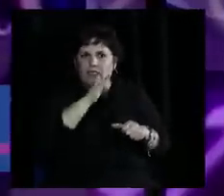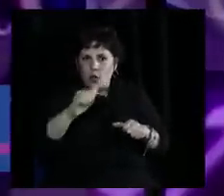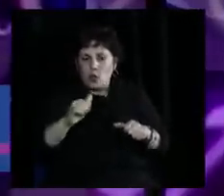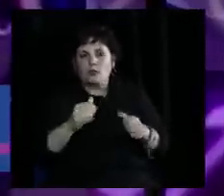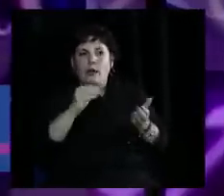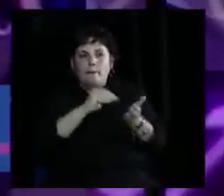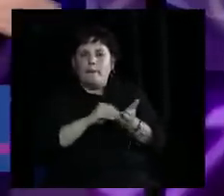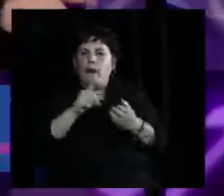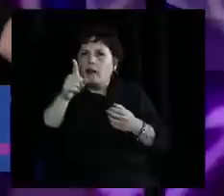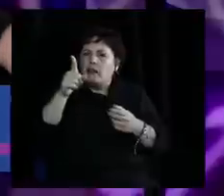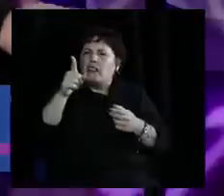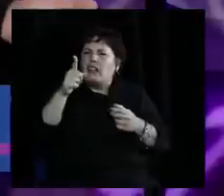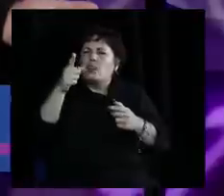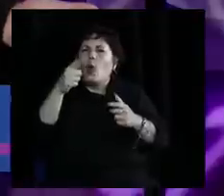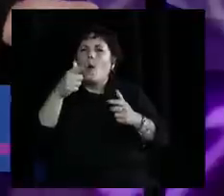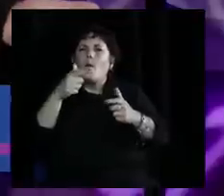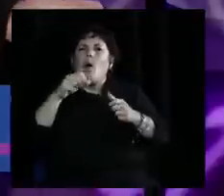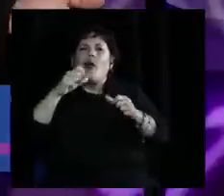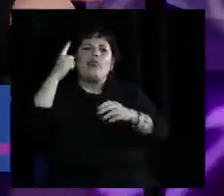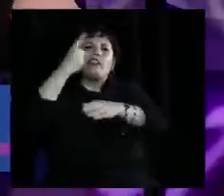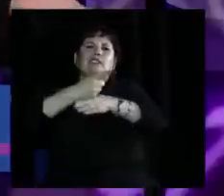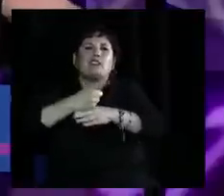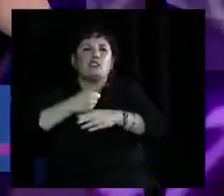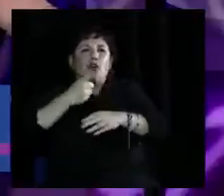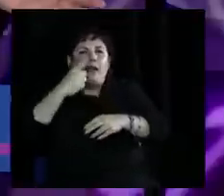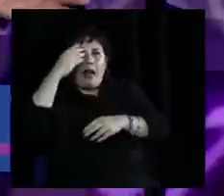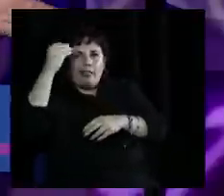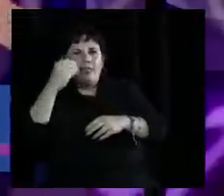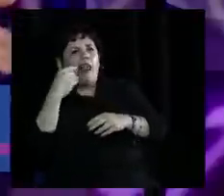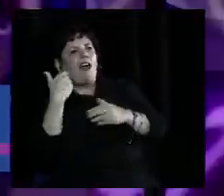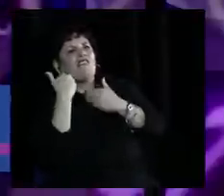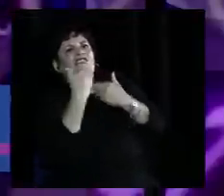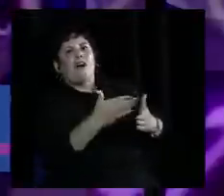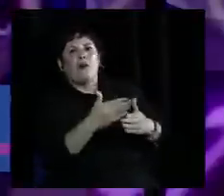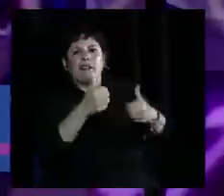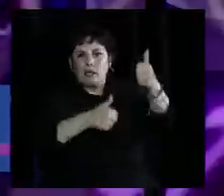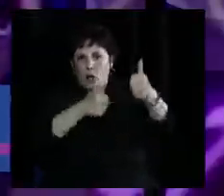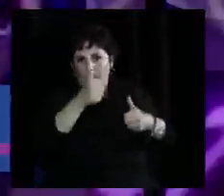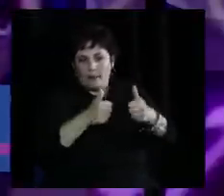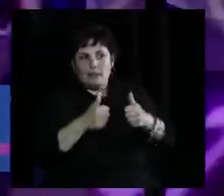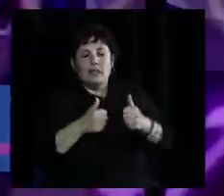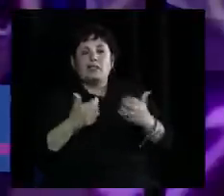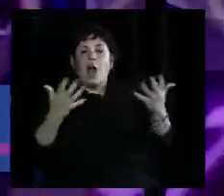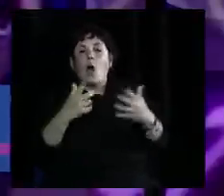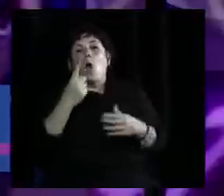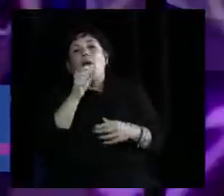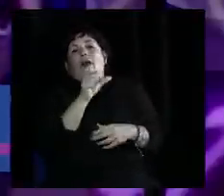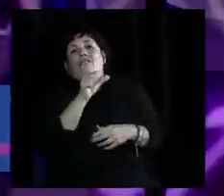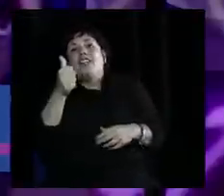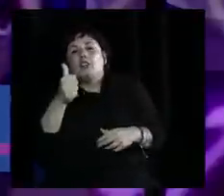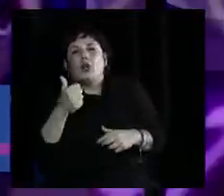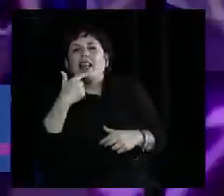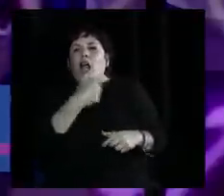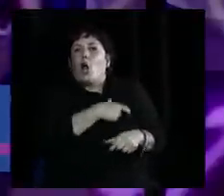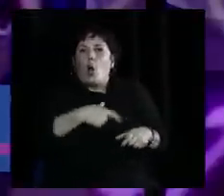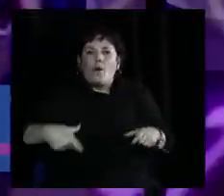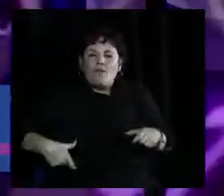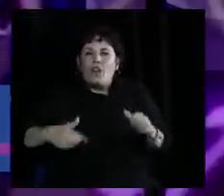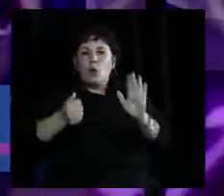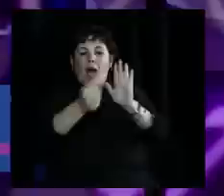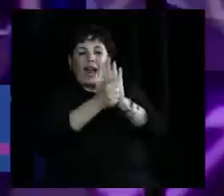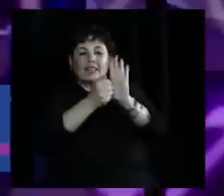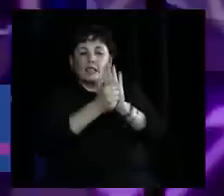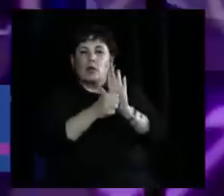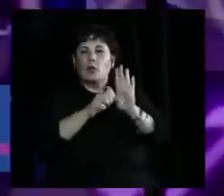de telefonía que favorecen a la competencia. Y ahora se dio también una victoria relativa, que es que el gobierno quitó el